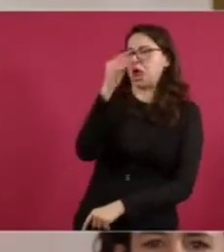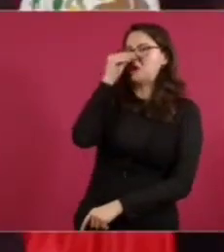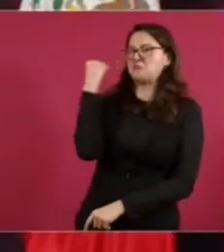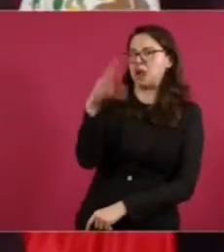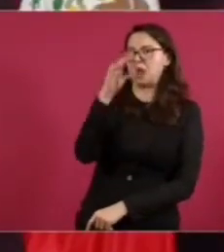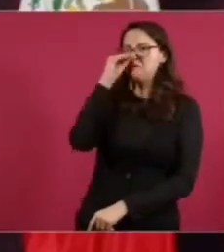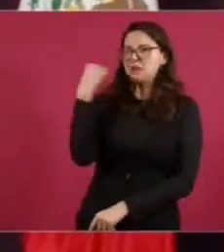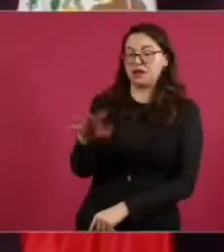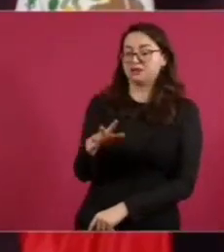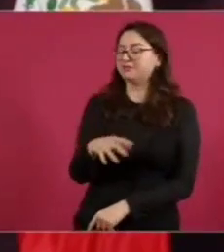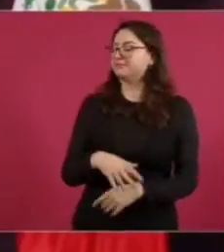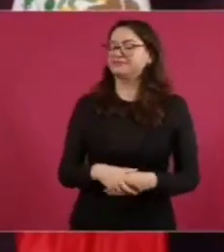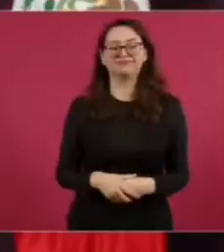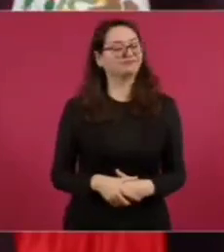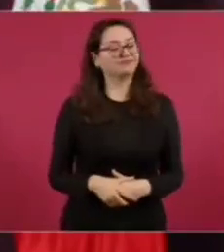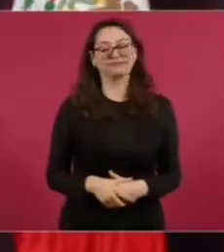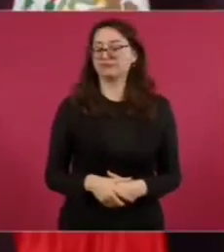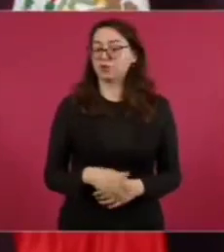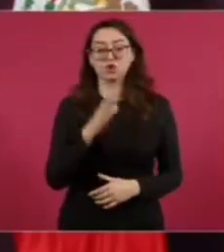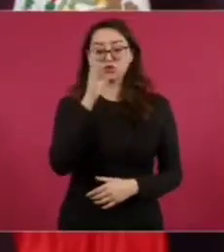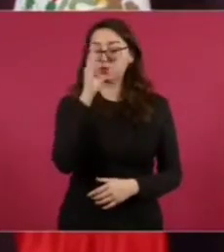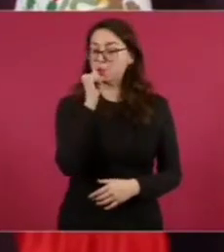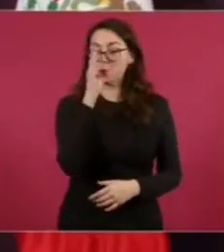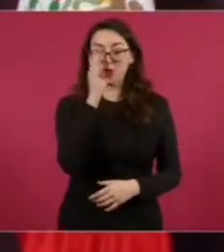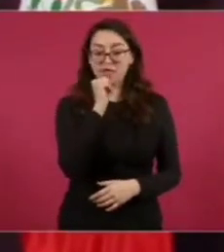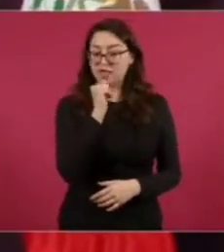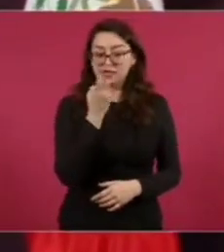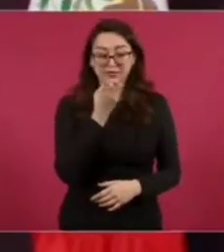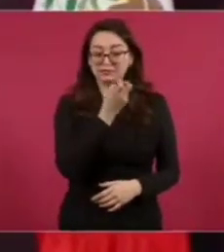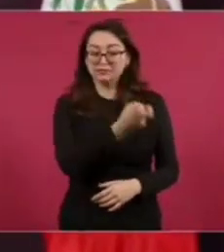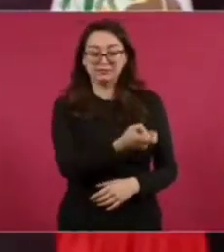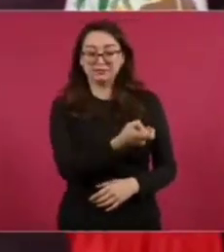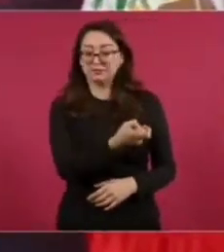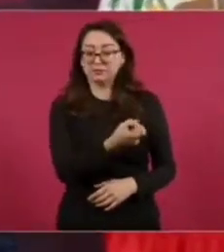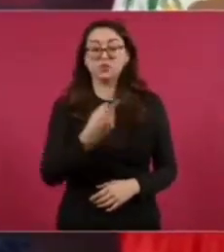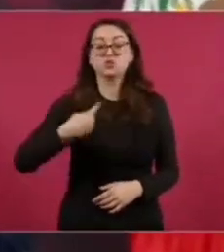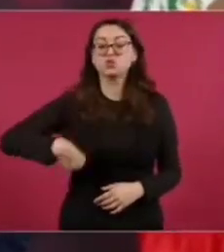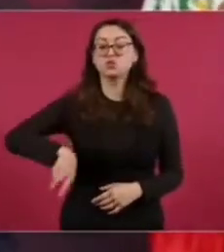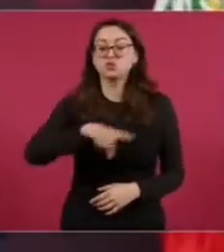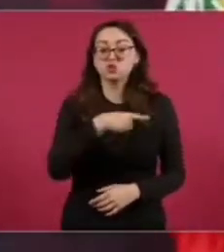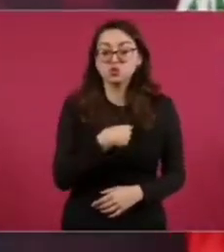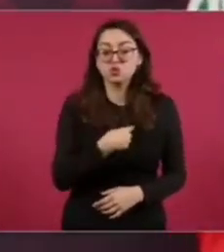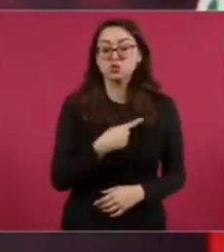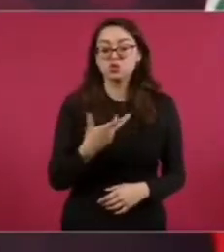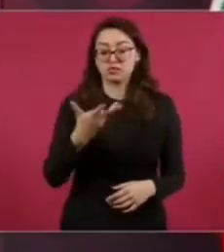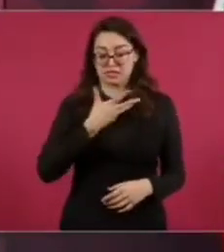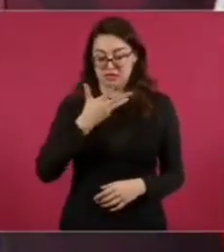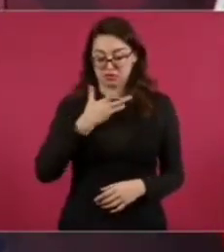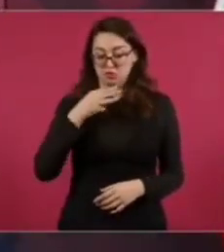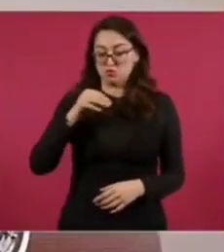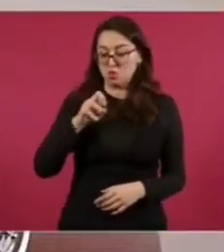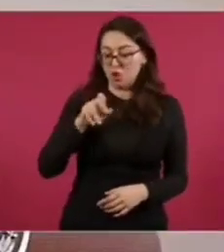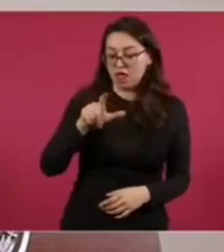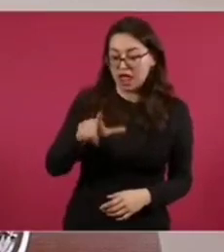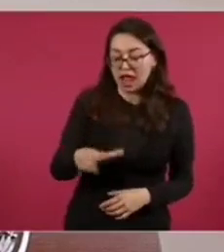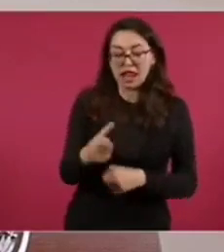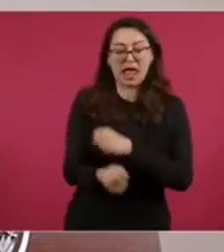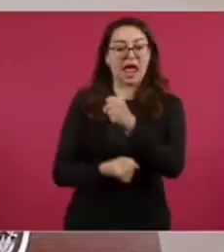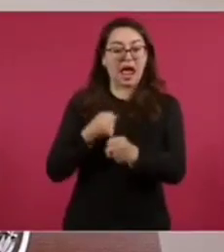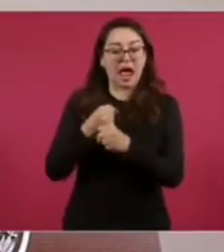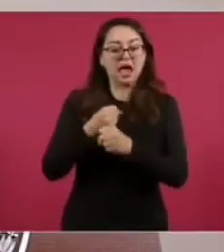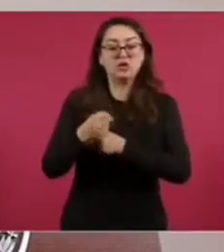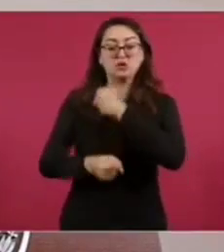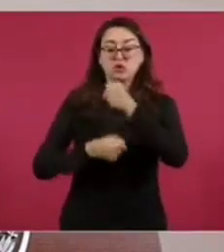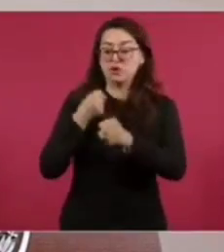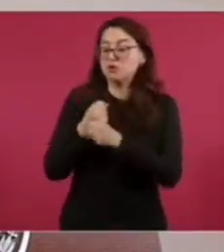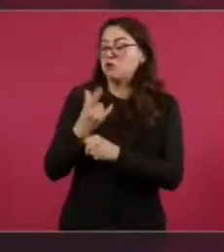Además, porque tenemos autoridad moral, llevamos años luchando por nuestros ideales, por nuestros principios. Y lo que